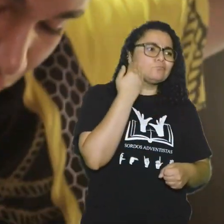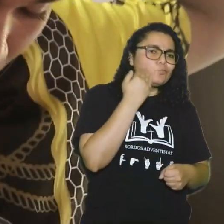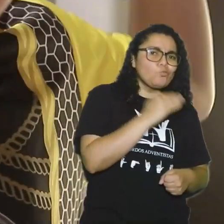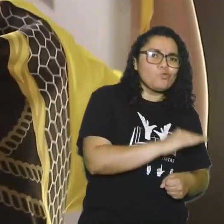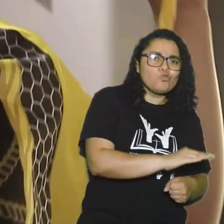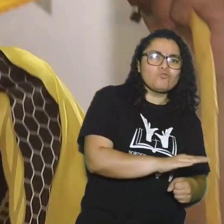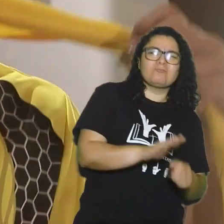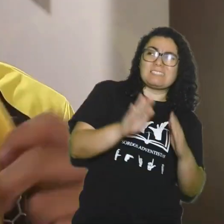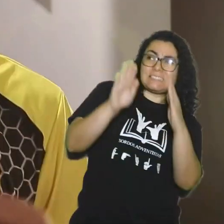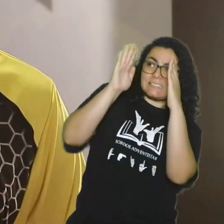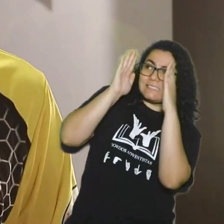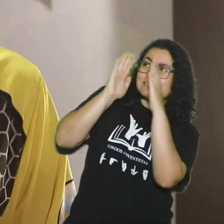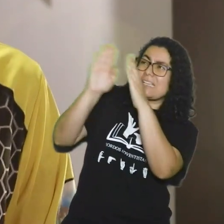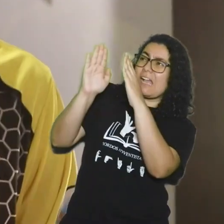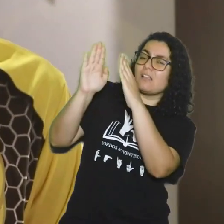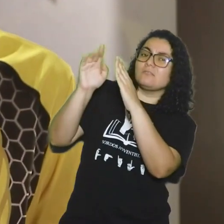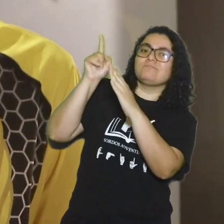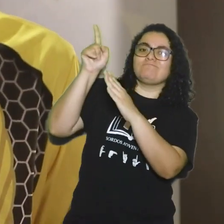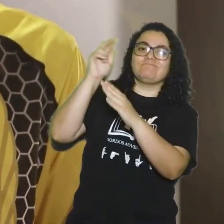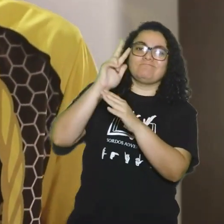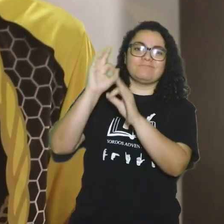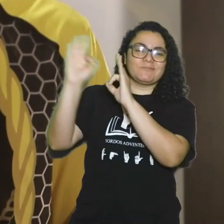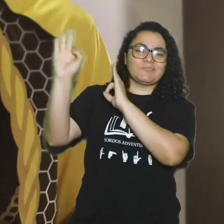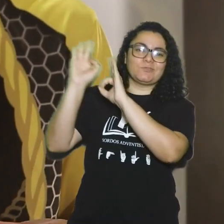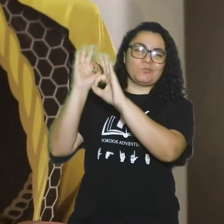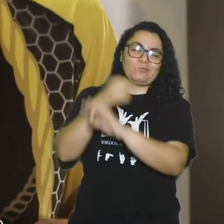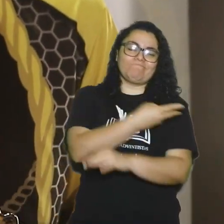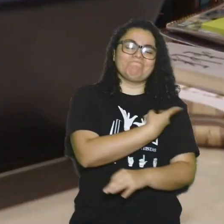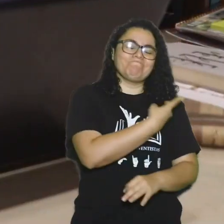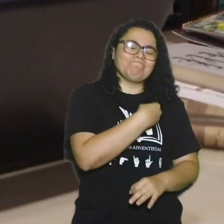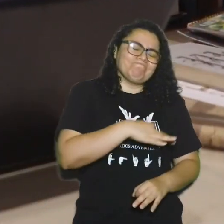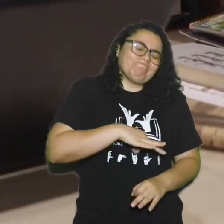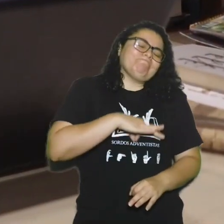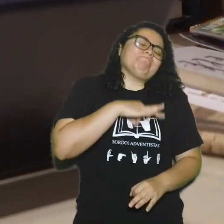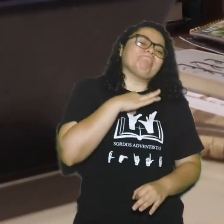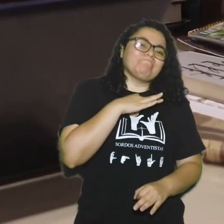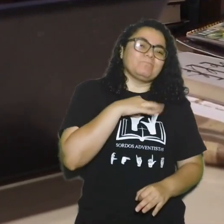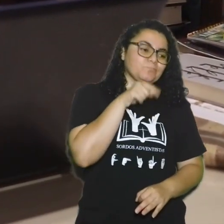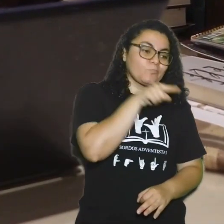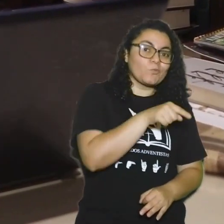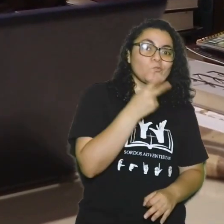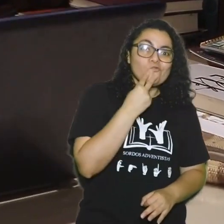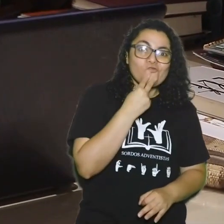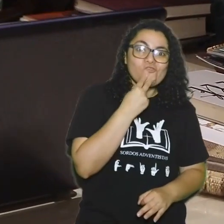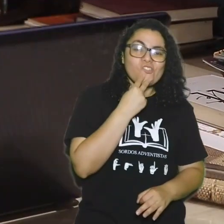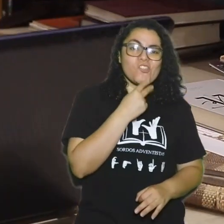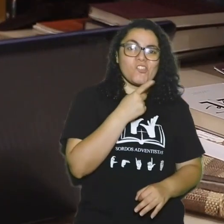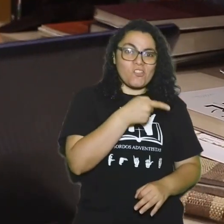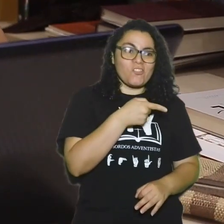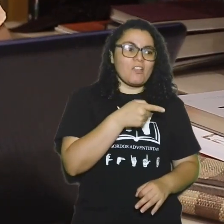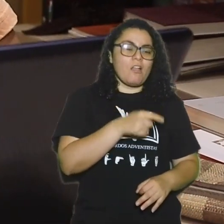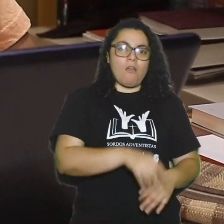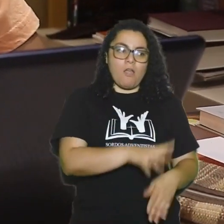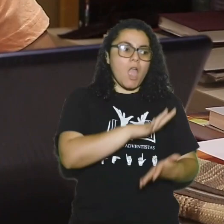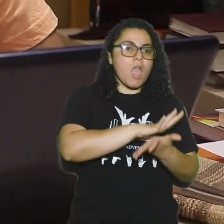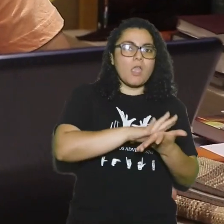fue dedicado al Señor y es nuestro gran orgullo. Su vida como cristiano es un ejemplo para nuestra